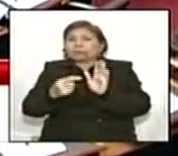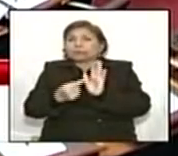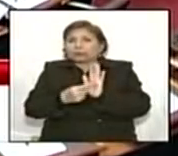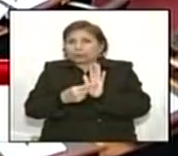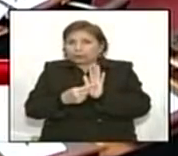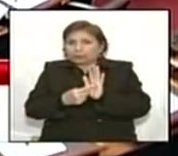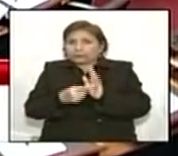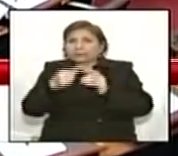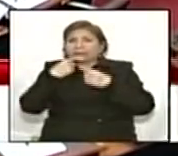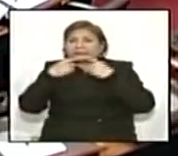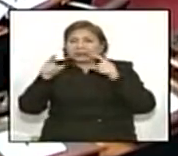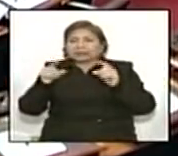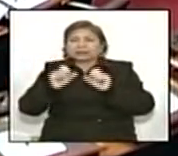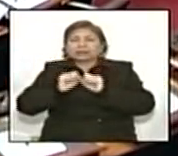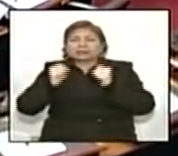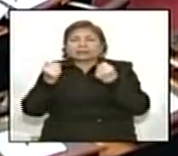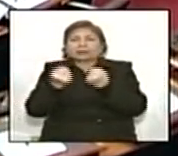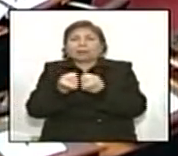nuevo,